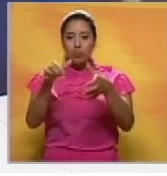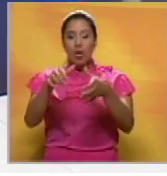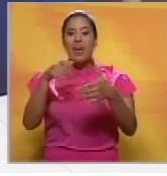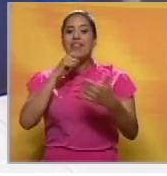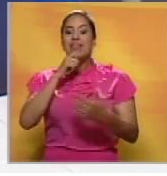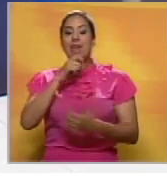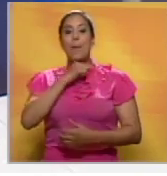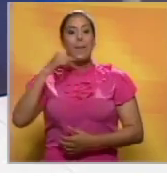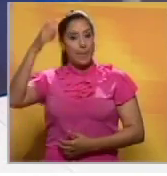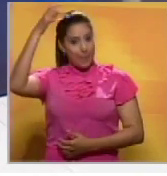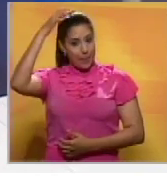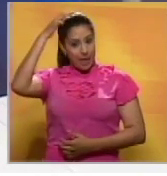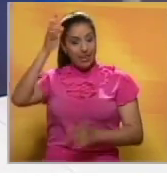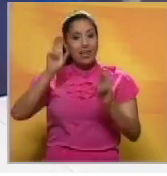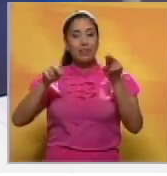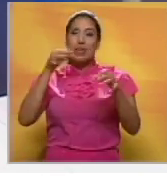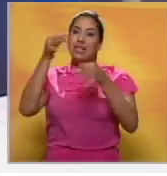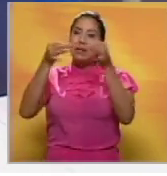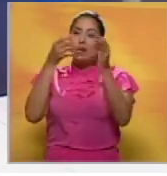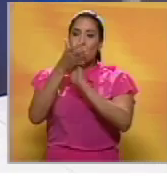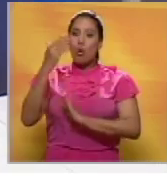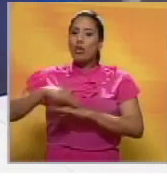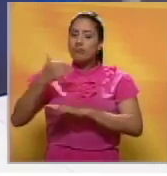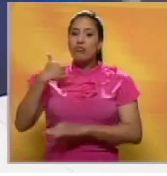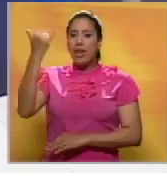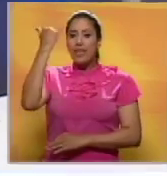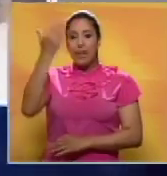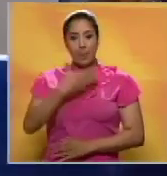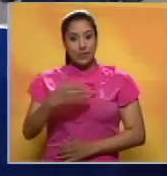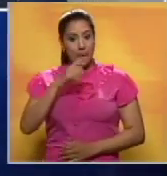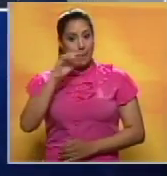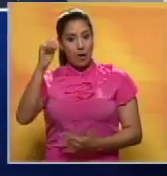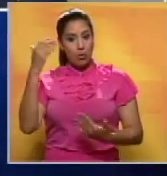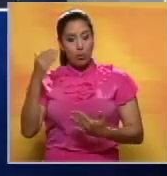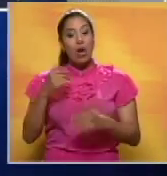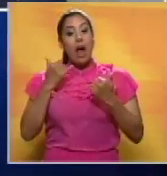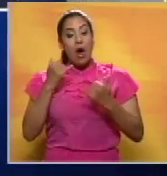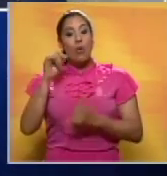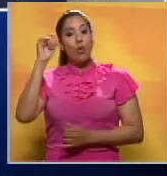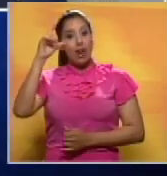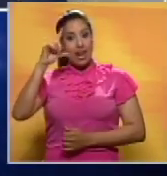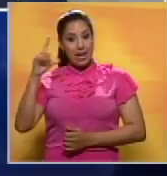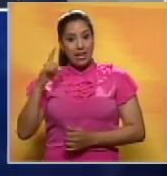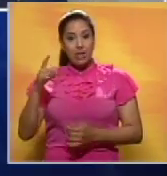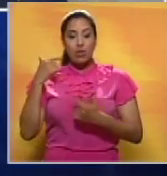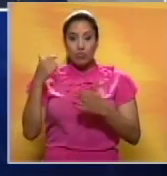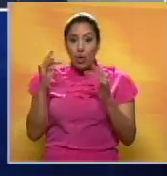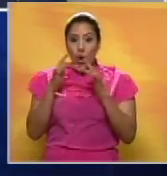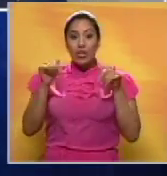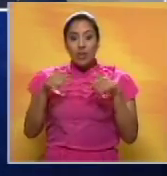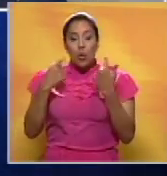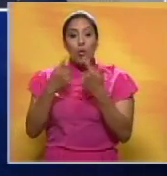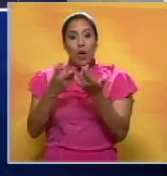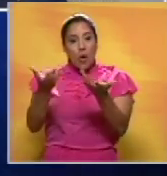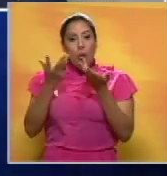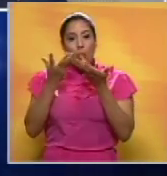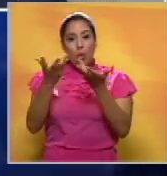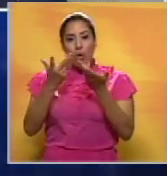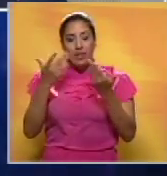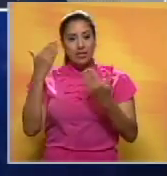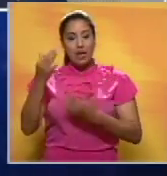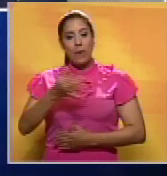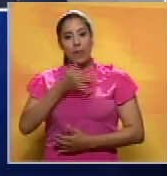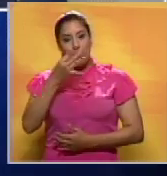reunirse con los obispos y exponerles la iniciativa del presidente Nicolás Maduro. Lirio Pérez está en vivo en el lugar y nos